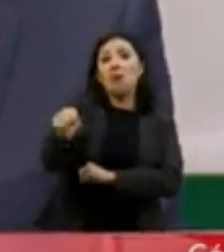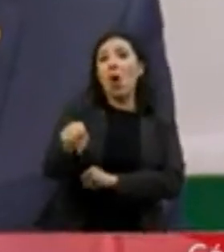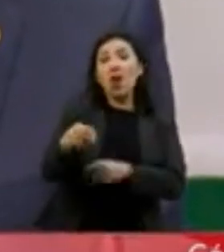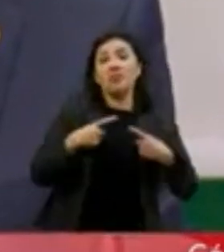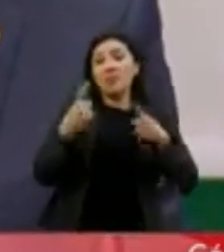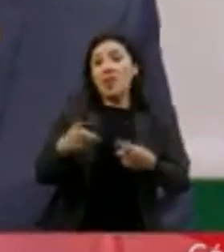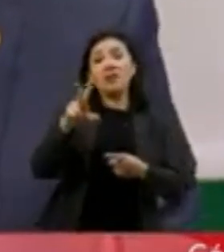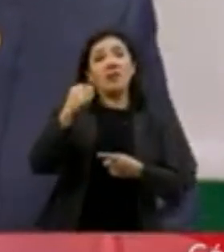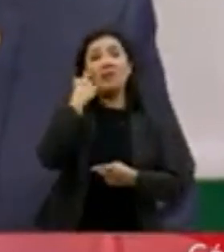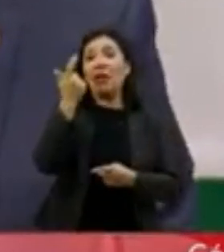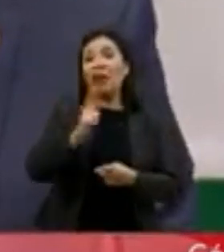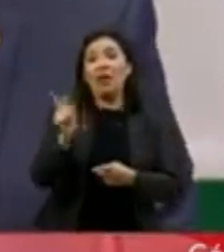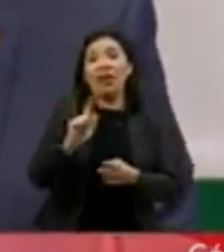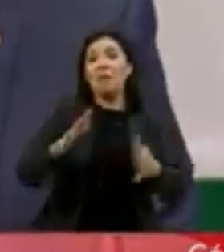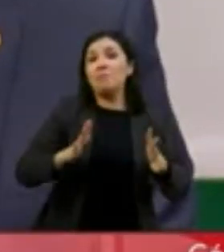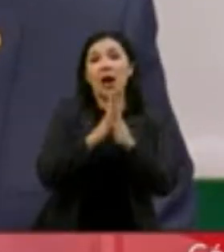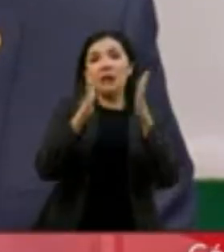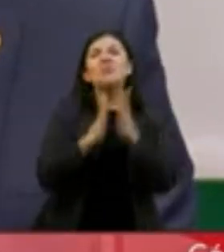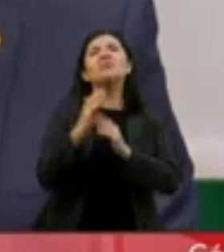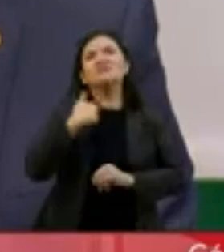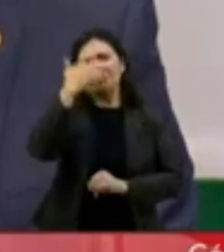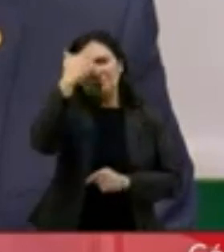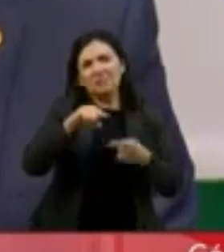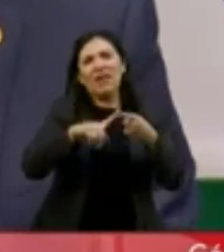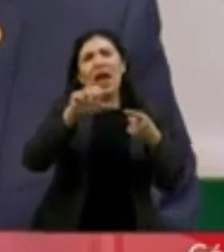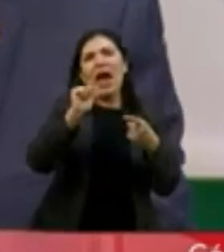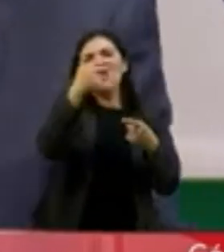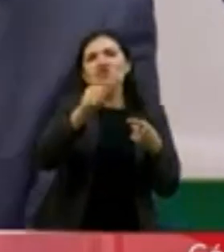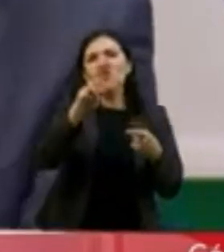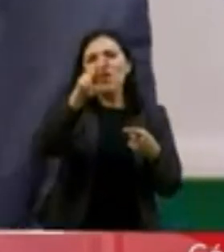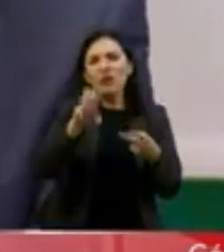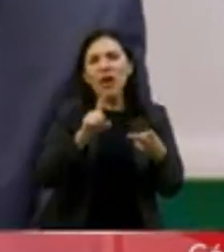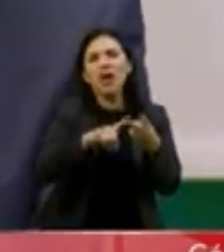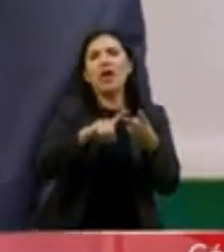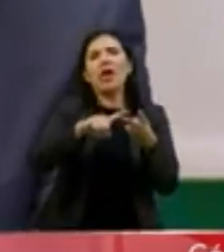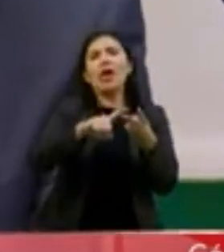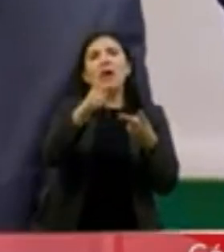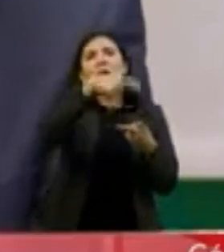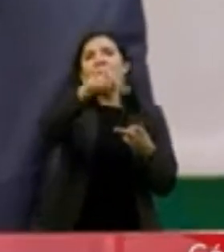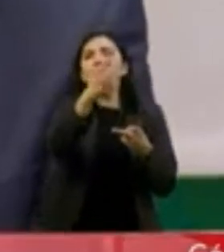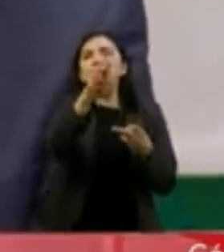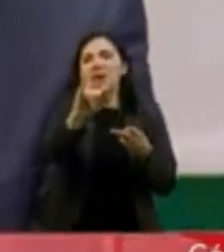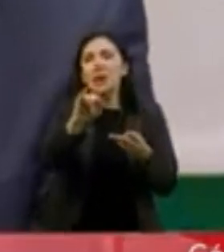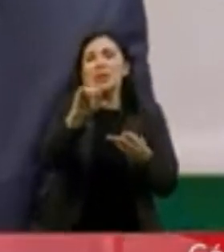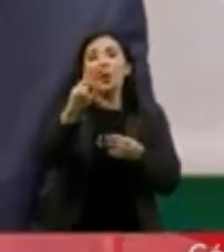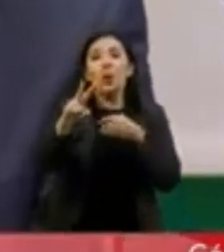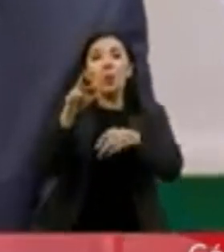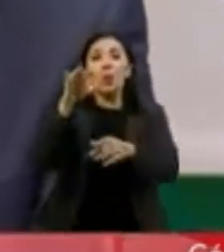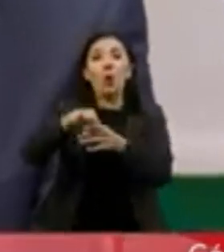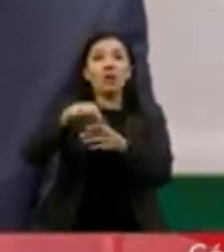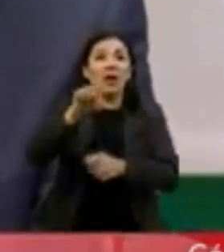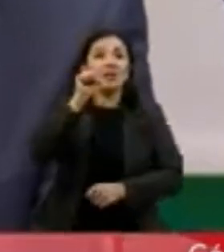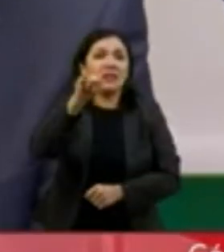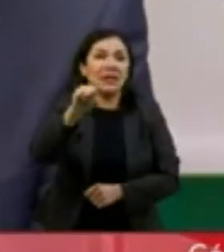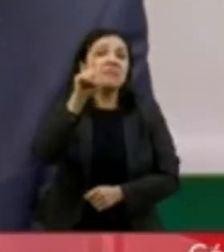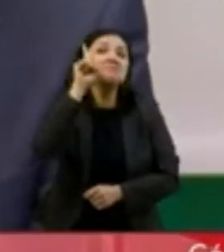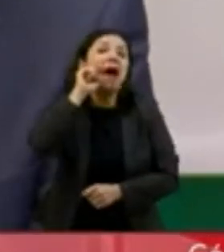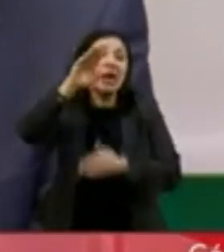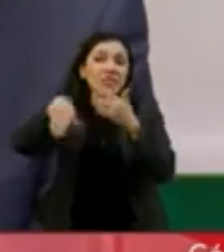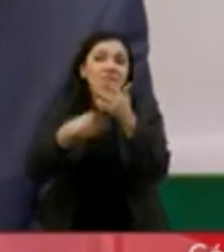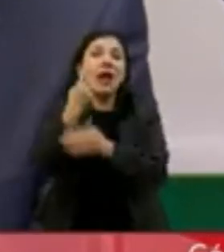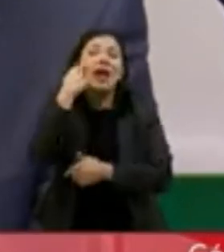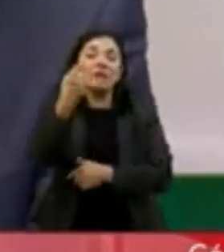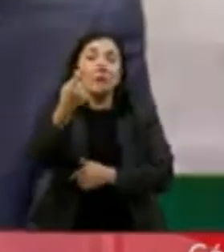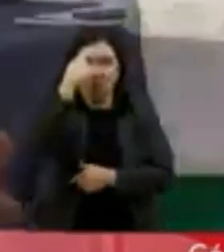participar Yo sé que Manuel lorbe y los priz van a ir a votar por el Sí y mañana lo vamos a ver en la sesión Muchas